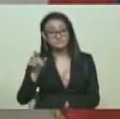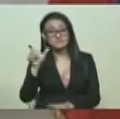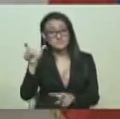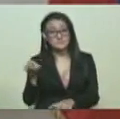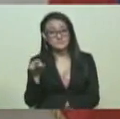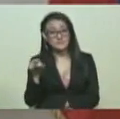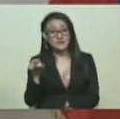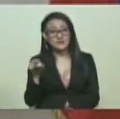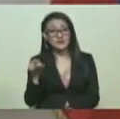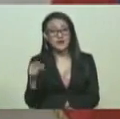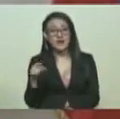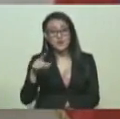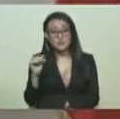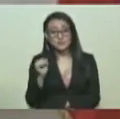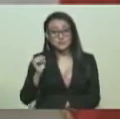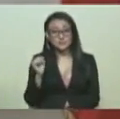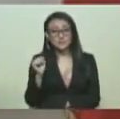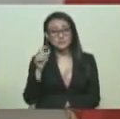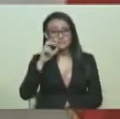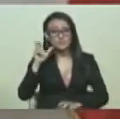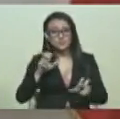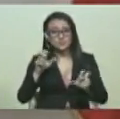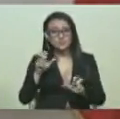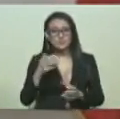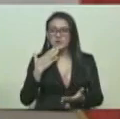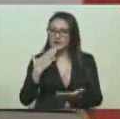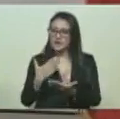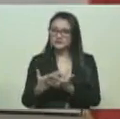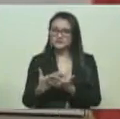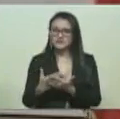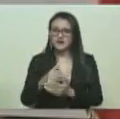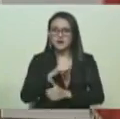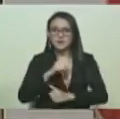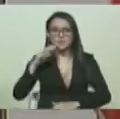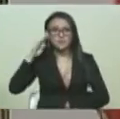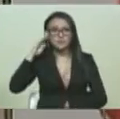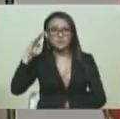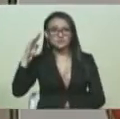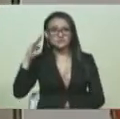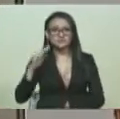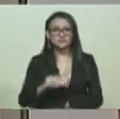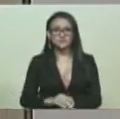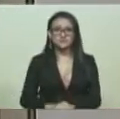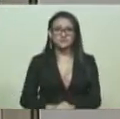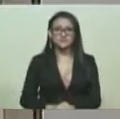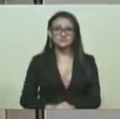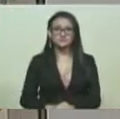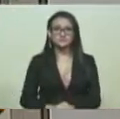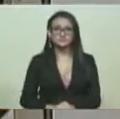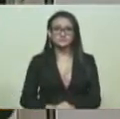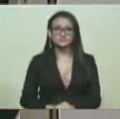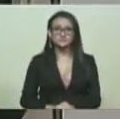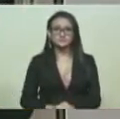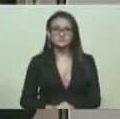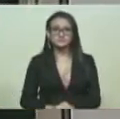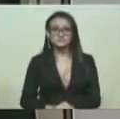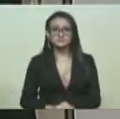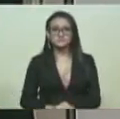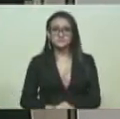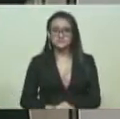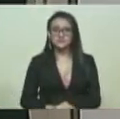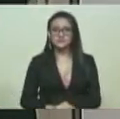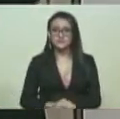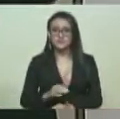en especial al SEBIN, a los cuerpos de policía, a la Fuerza Armada Nacional Bolivariana. Ha sido un duro